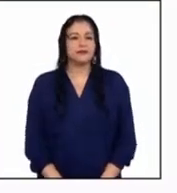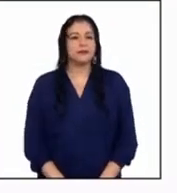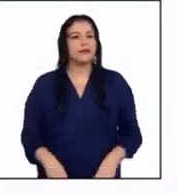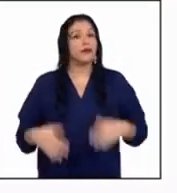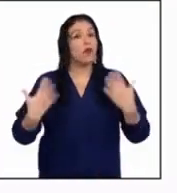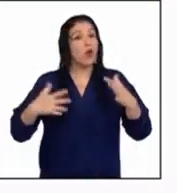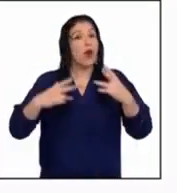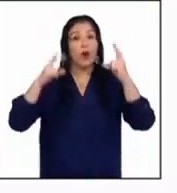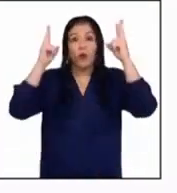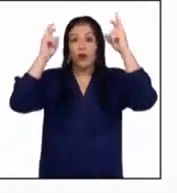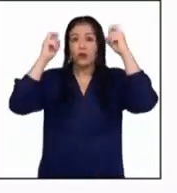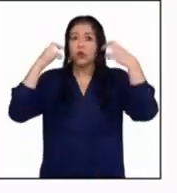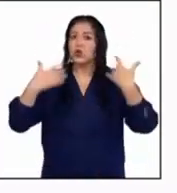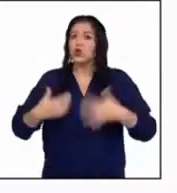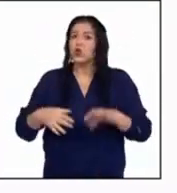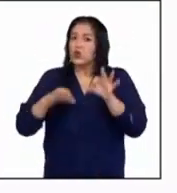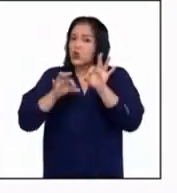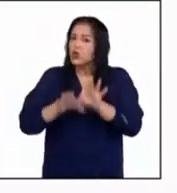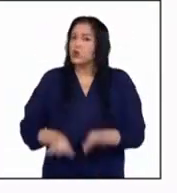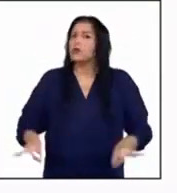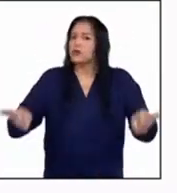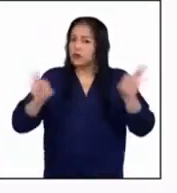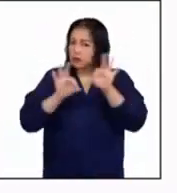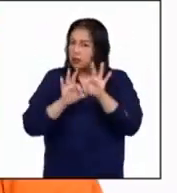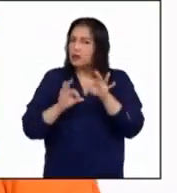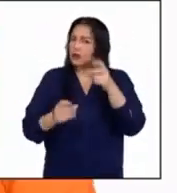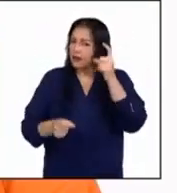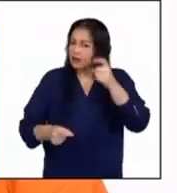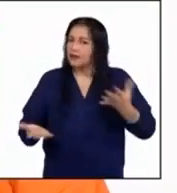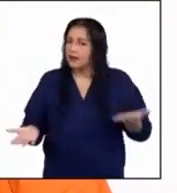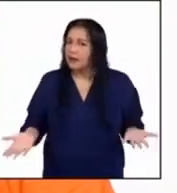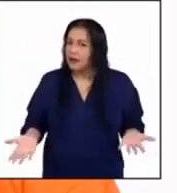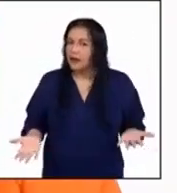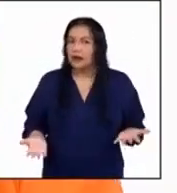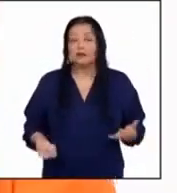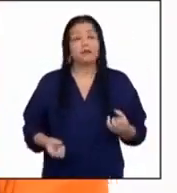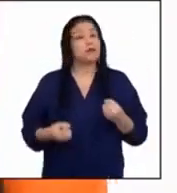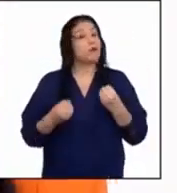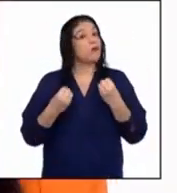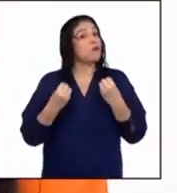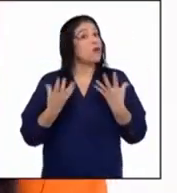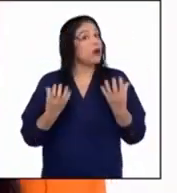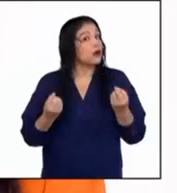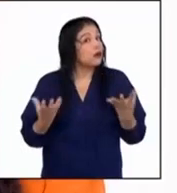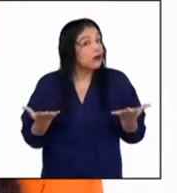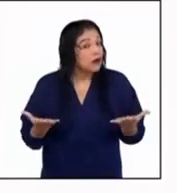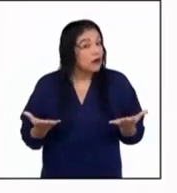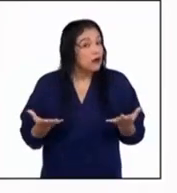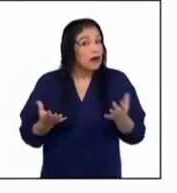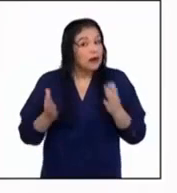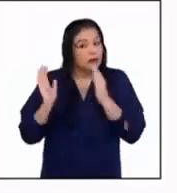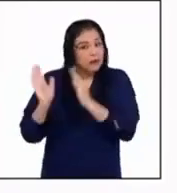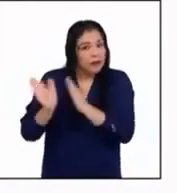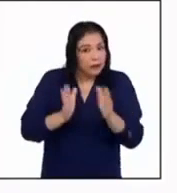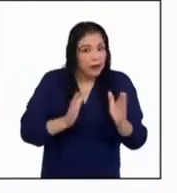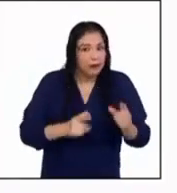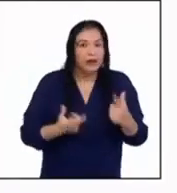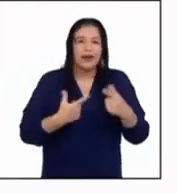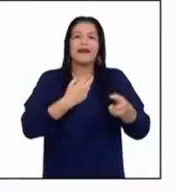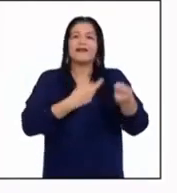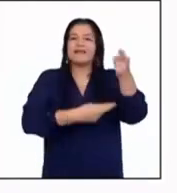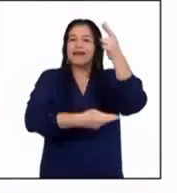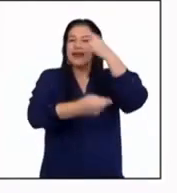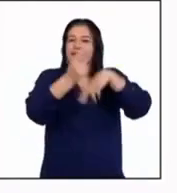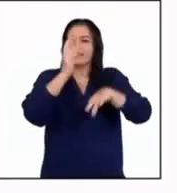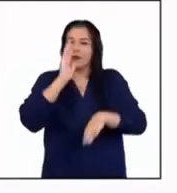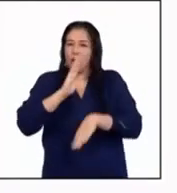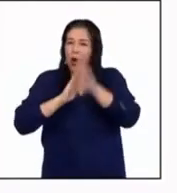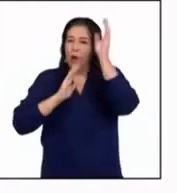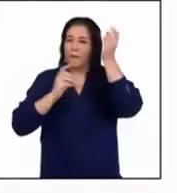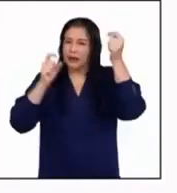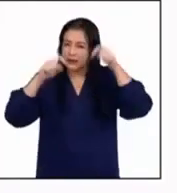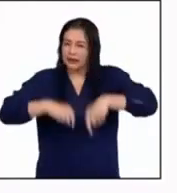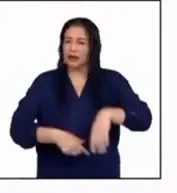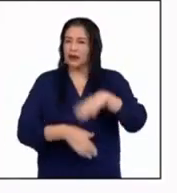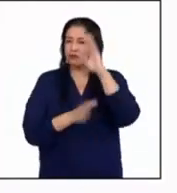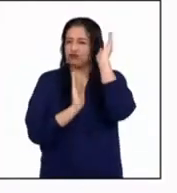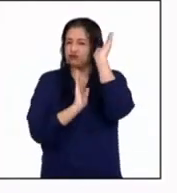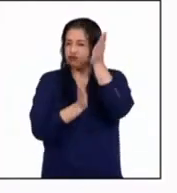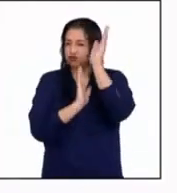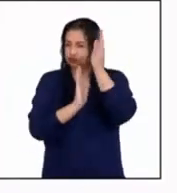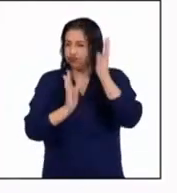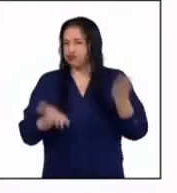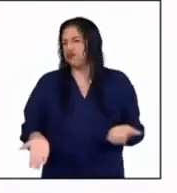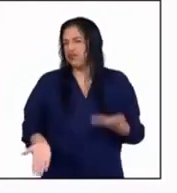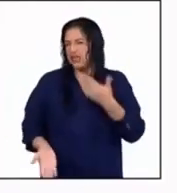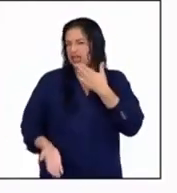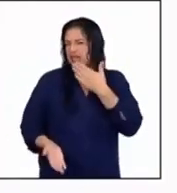Es un tema muy importante, ¿verdad? Bueno, prepárense, porque ya volvemos y seguimos con más de la charla